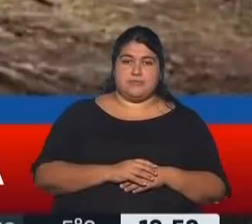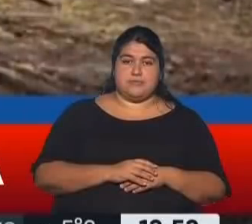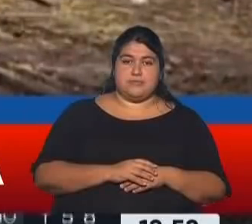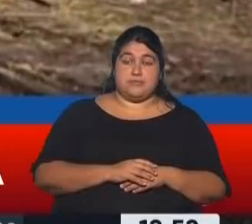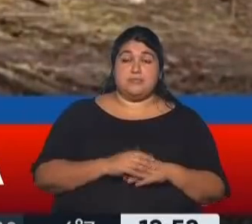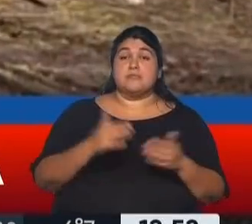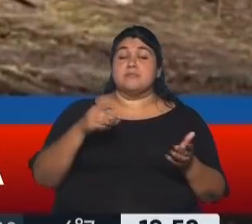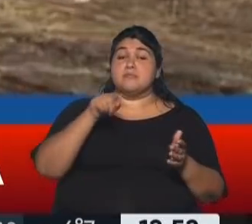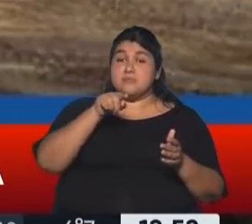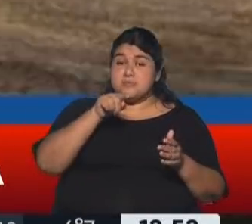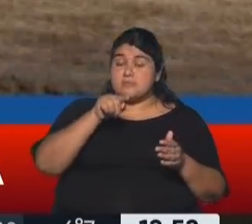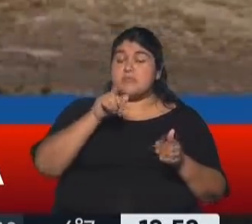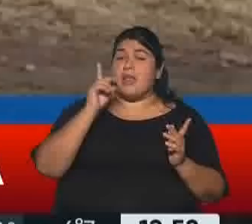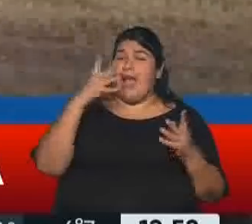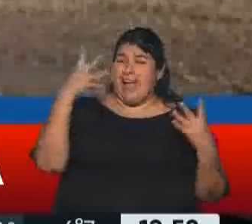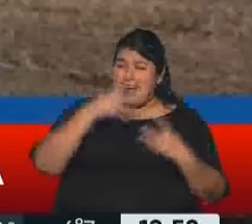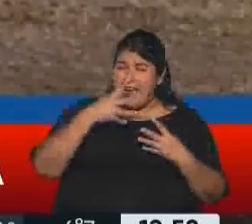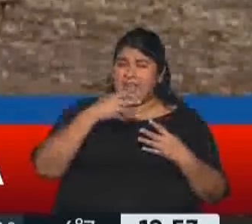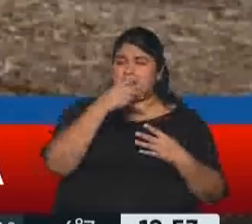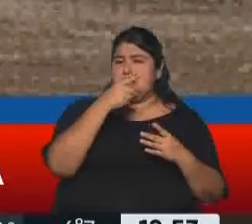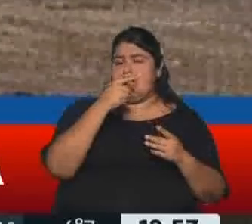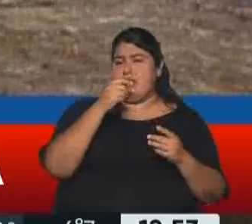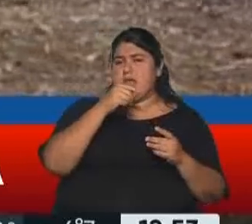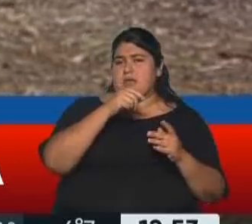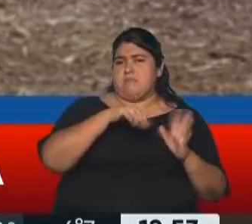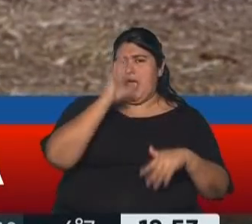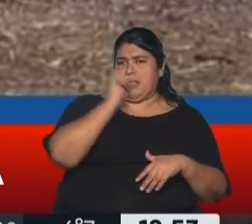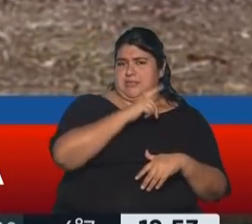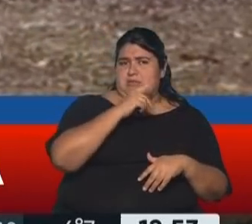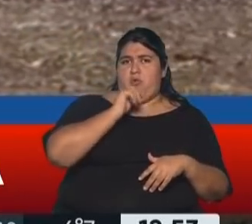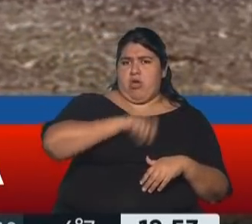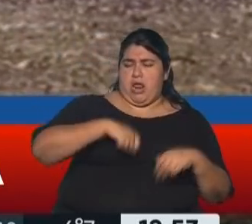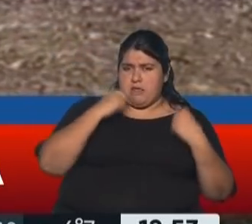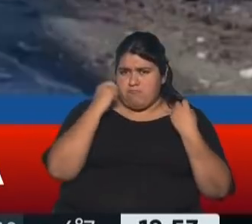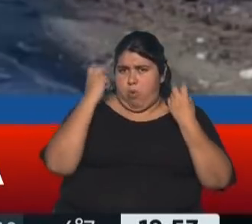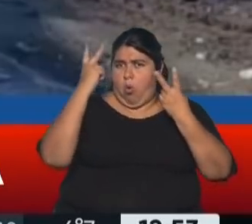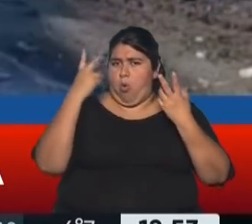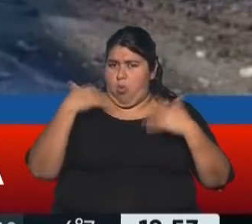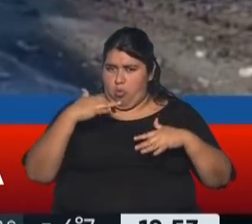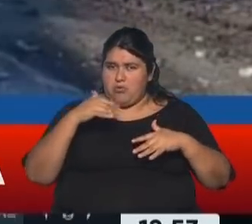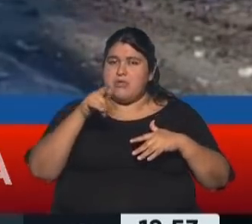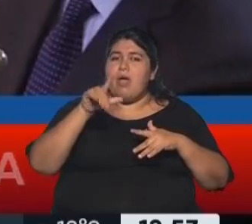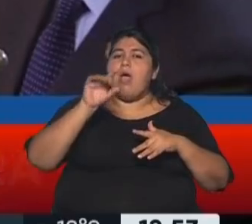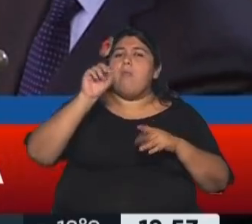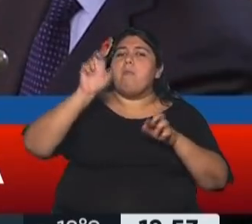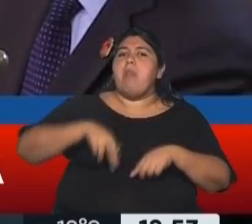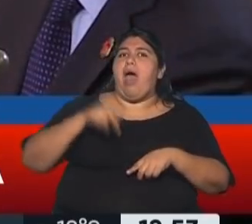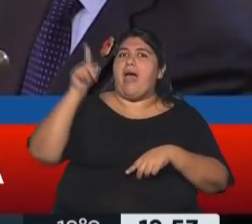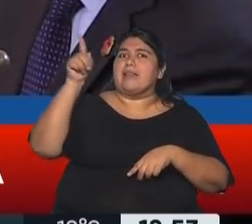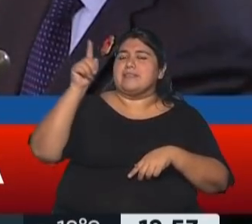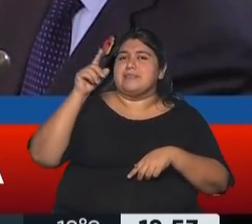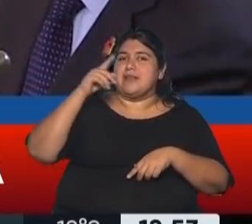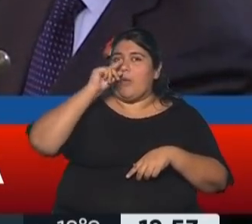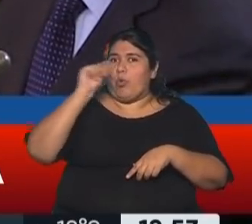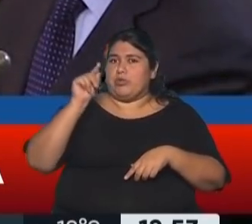A raíz de la prolongación de la guerra por la inesperada resistencia ucraniana que complica los planes iniciales de Putin,